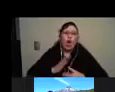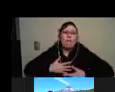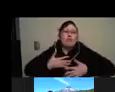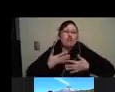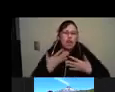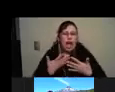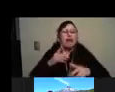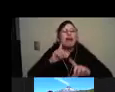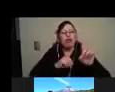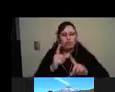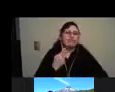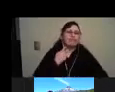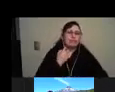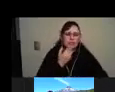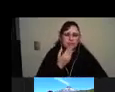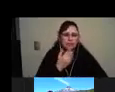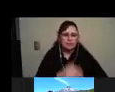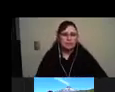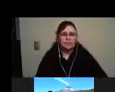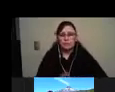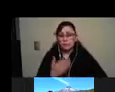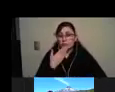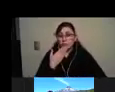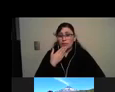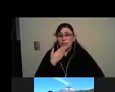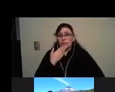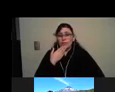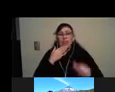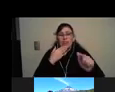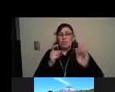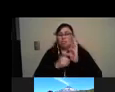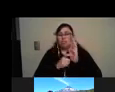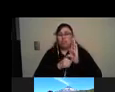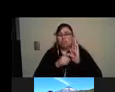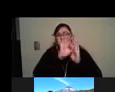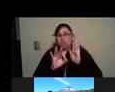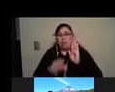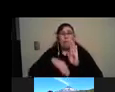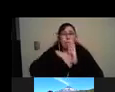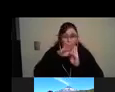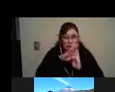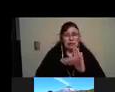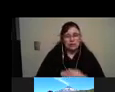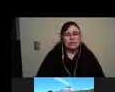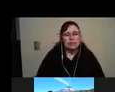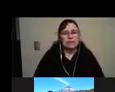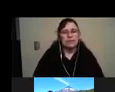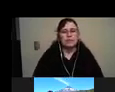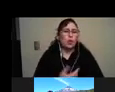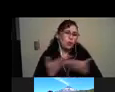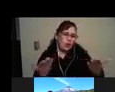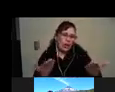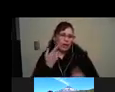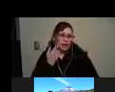ya. El tipo de parálisis cerebral más frecuente que se puede producir, ya. Si ustedes ven